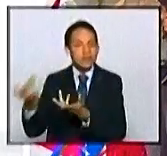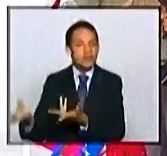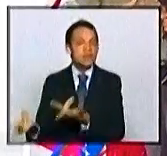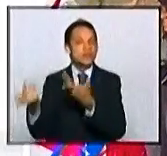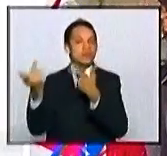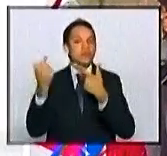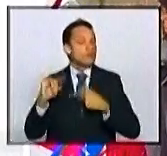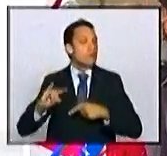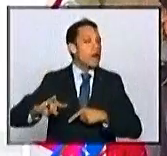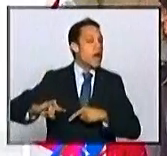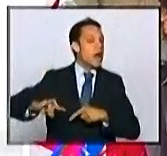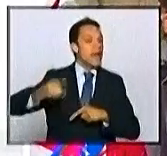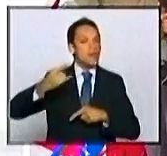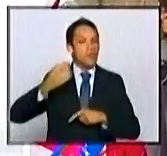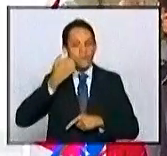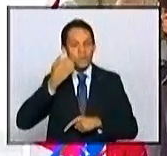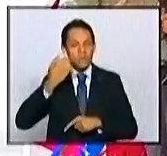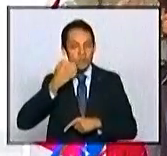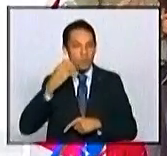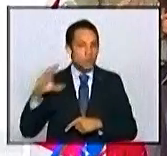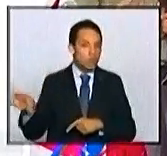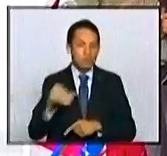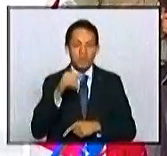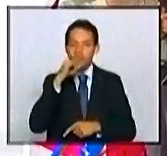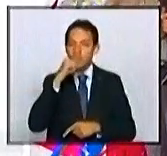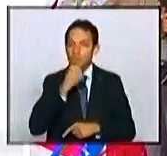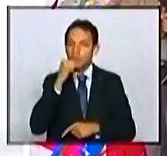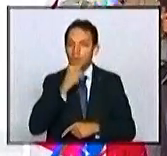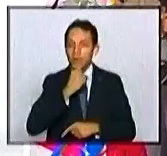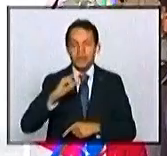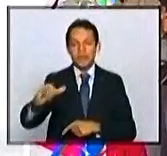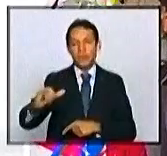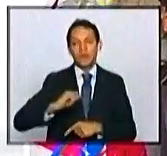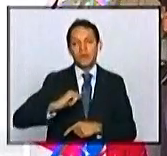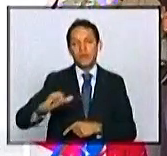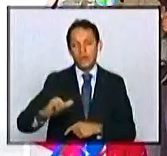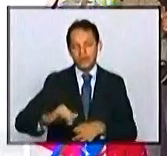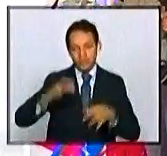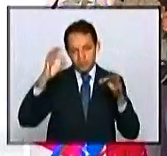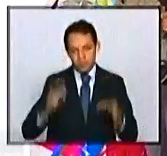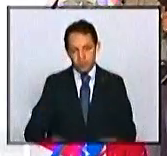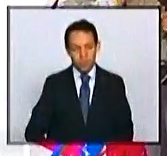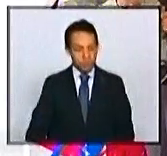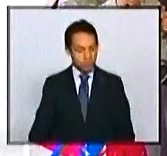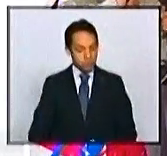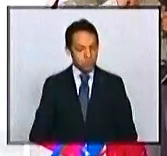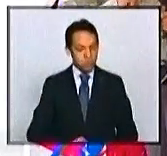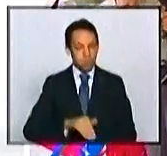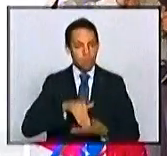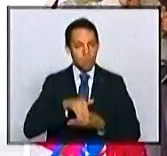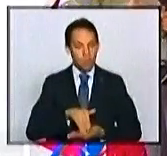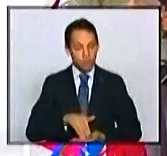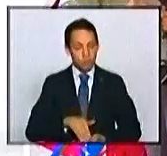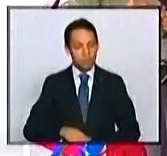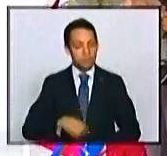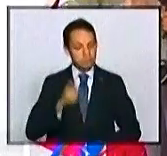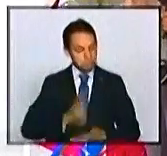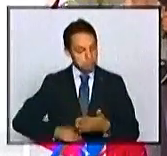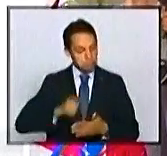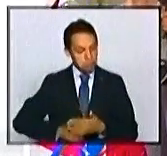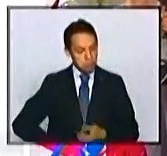de una enfermedad X, que todos las podemos sufrir, cualquiera la puede sufrir, pero que tengamos ese soporte emocional para que el